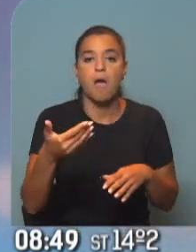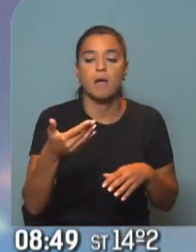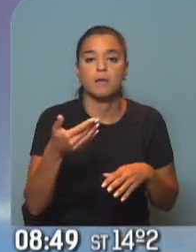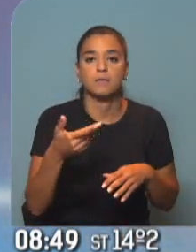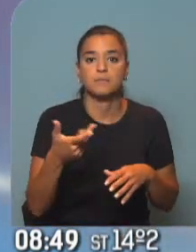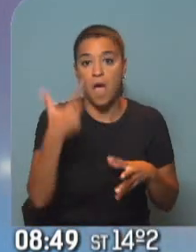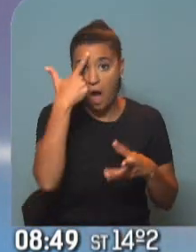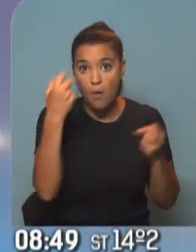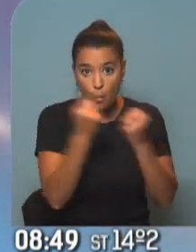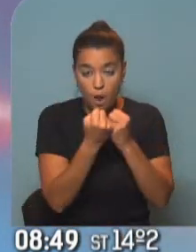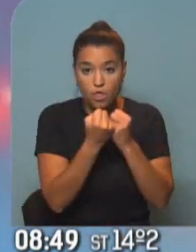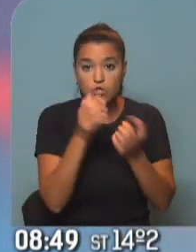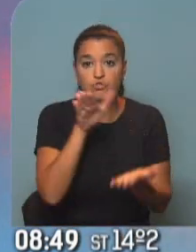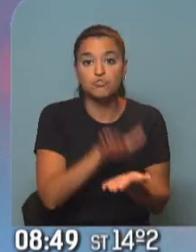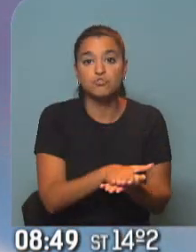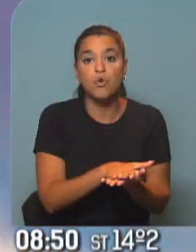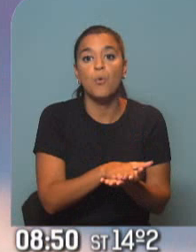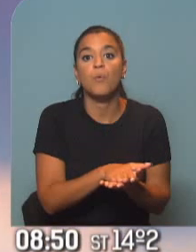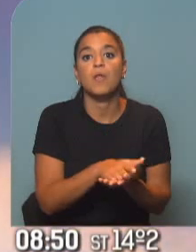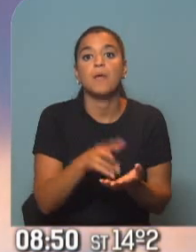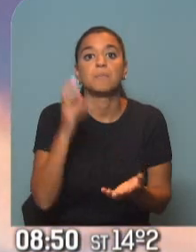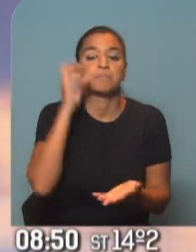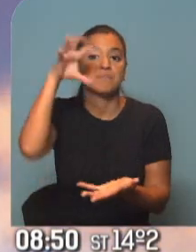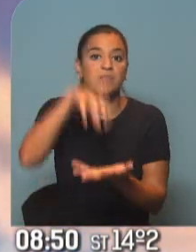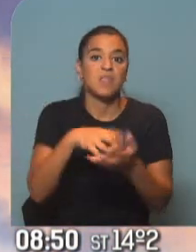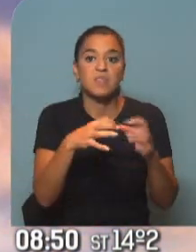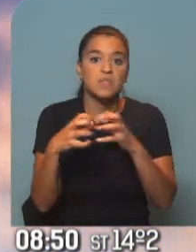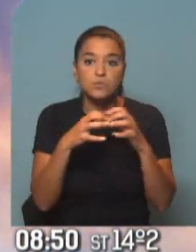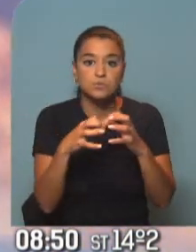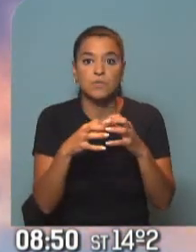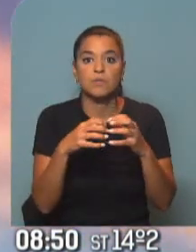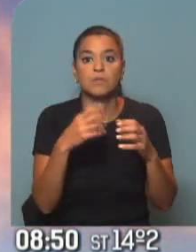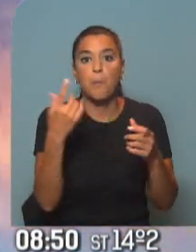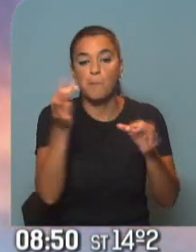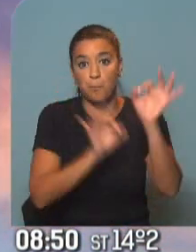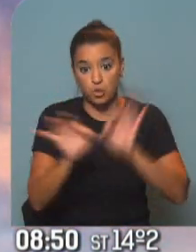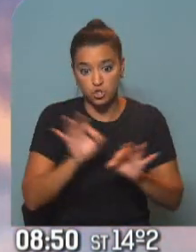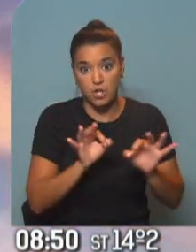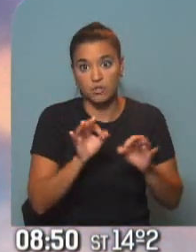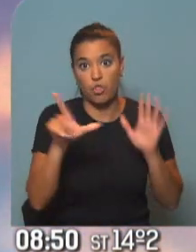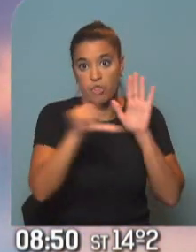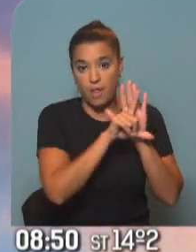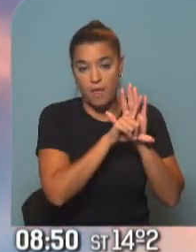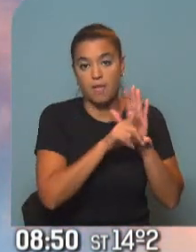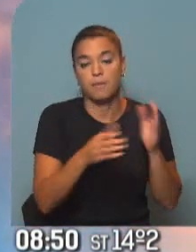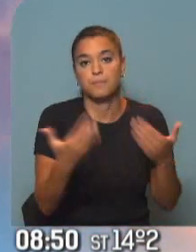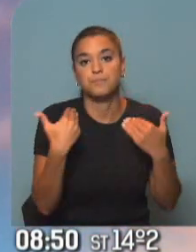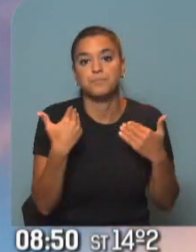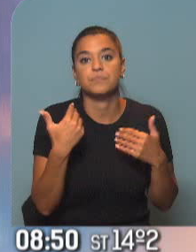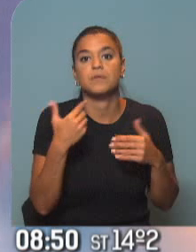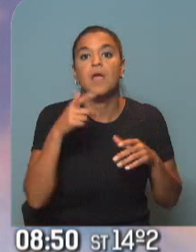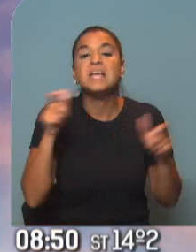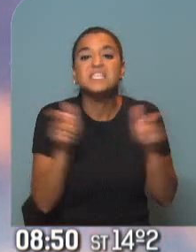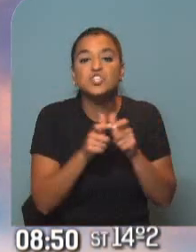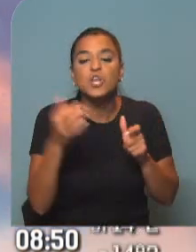acordada que tiene que ver con el parlamento nacional la discusión de diferentes proyectos de ley la posible de convocar también a sesiones extraordinarias